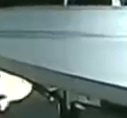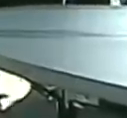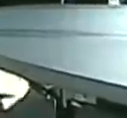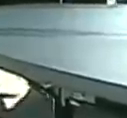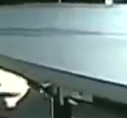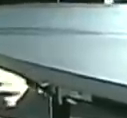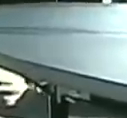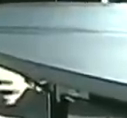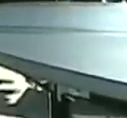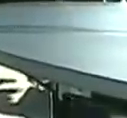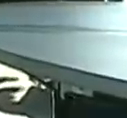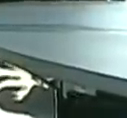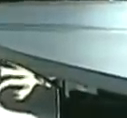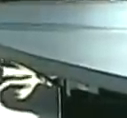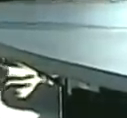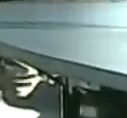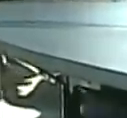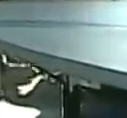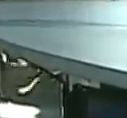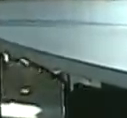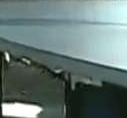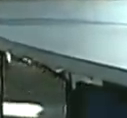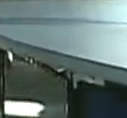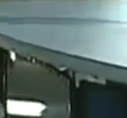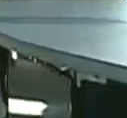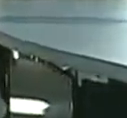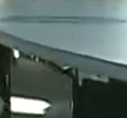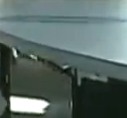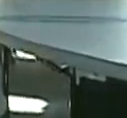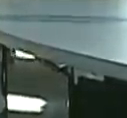Tradiciones de Venezuela.